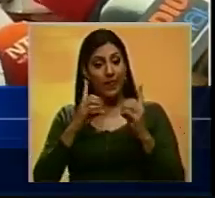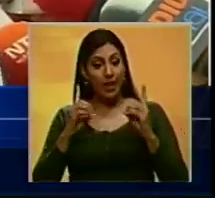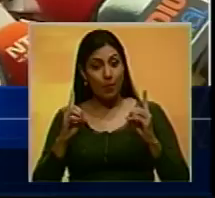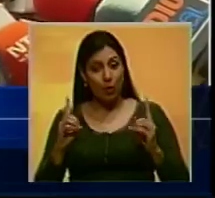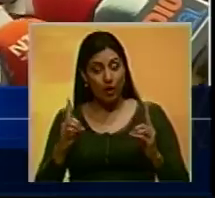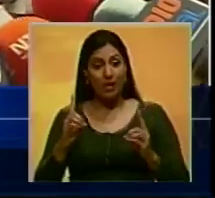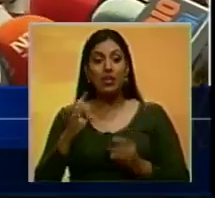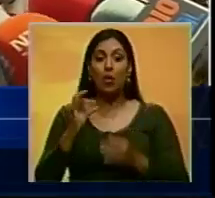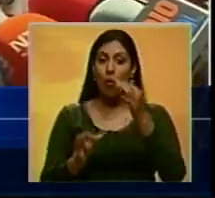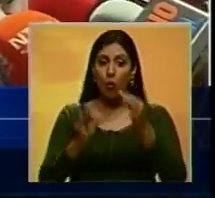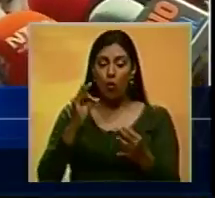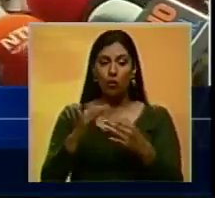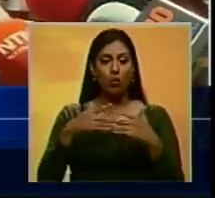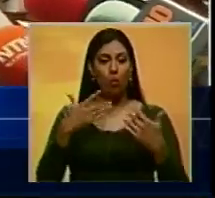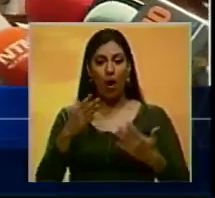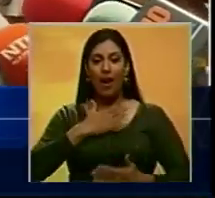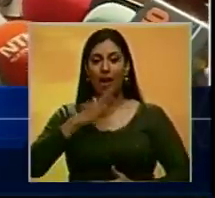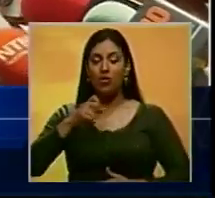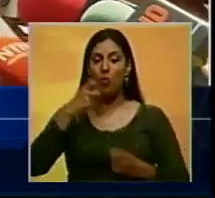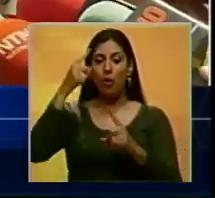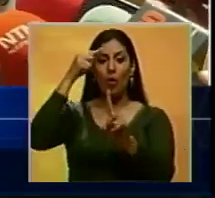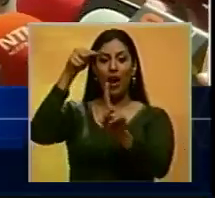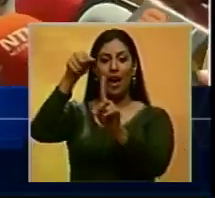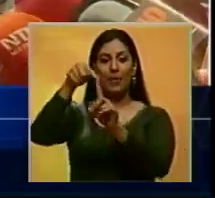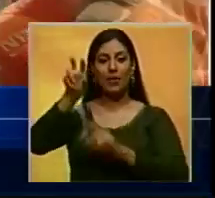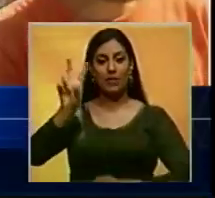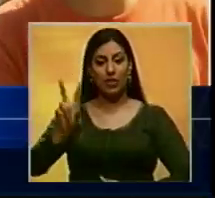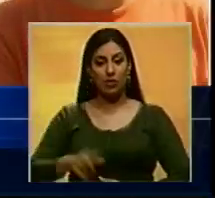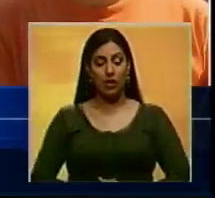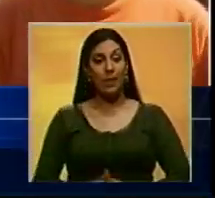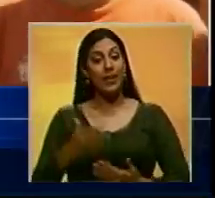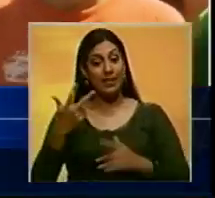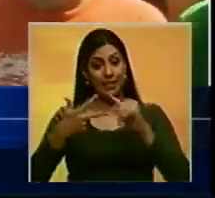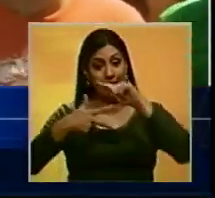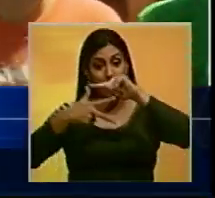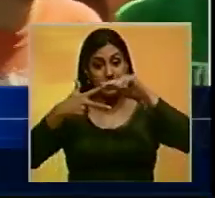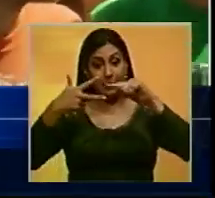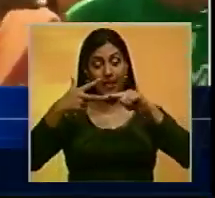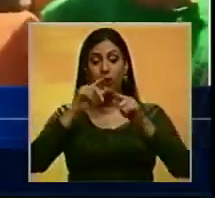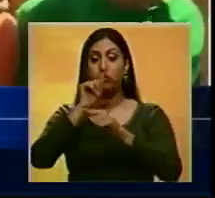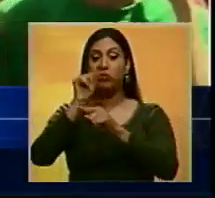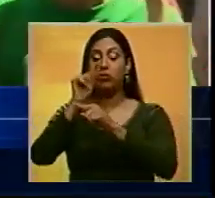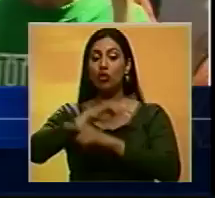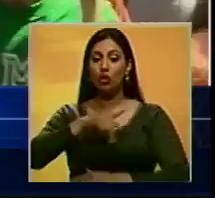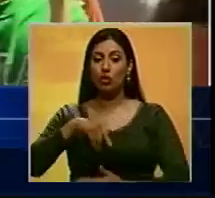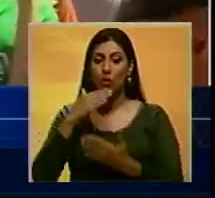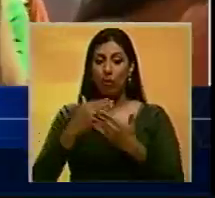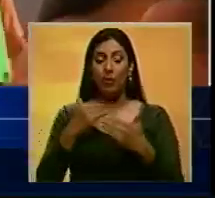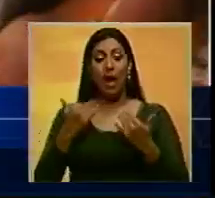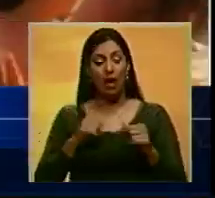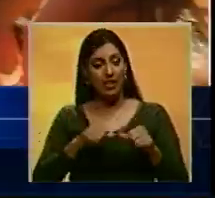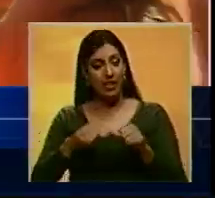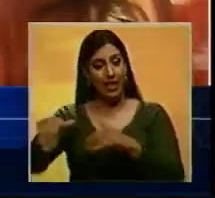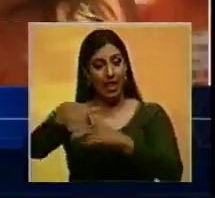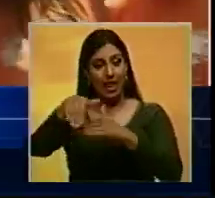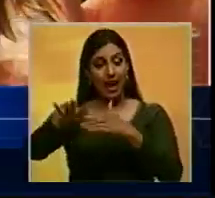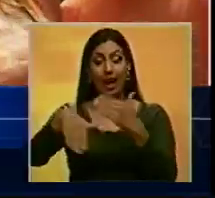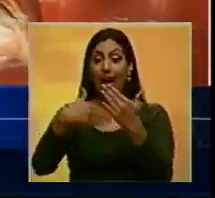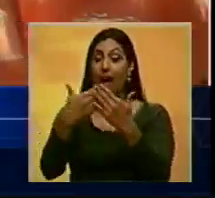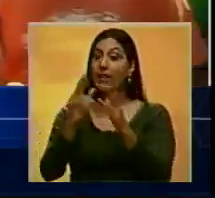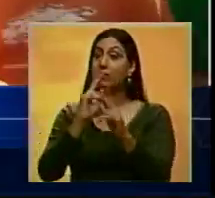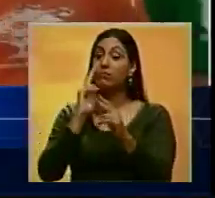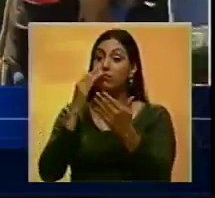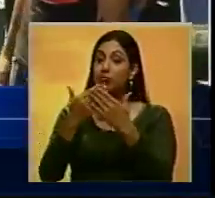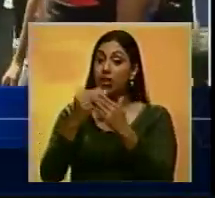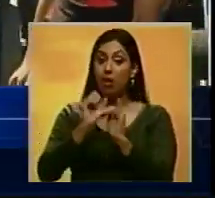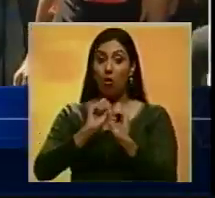democrático y justo, cuál es el nuevo rumbo que va a tomar Venezuela. Estas son las 3 exigencias que planteamos y que vamos a seguir en las calles hasta tanto no las